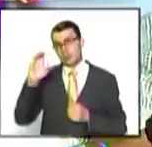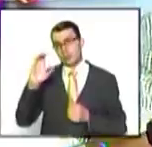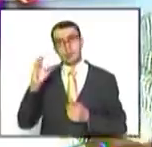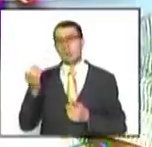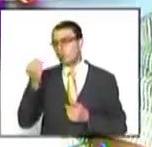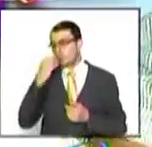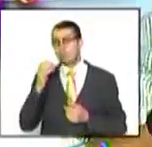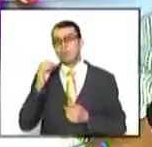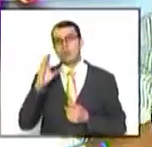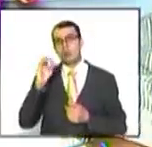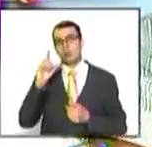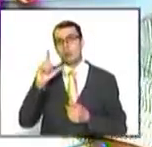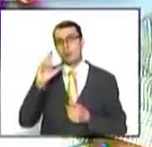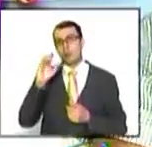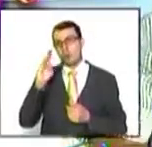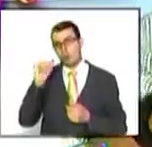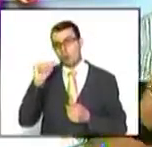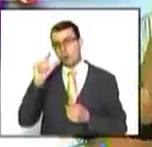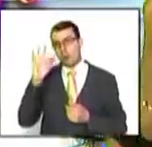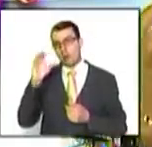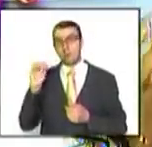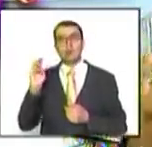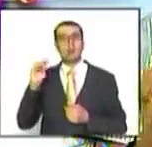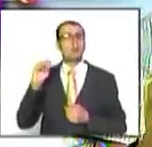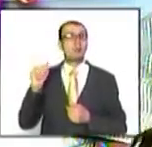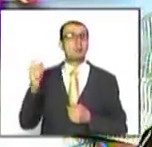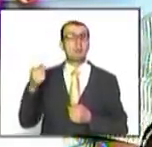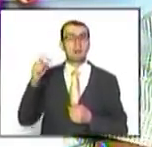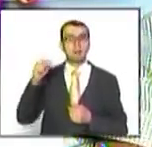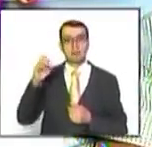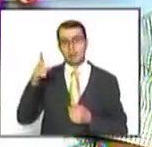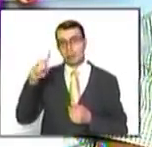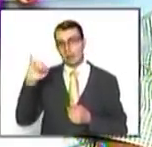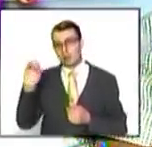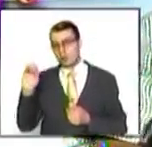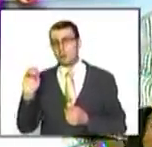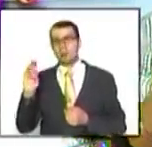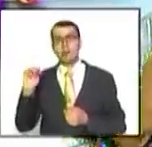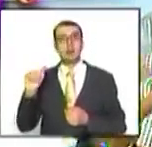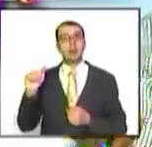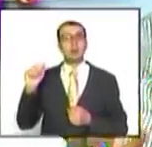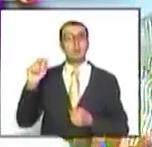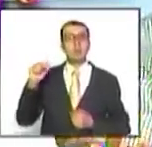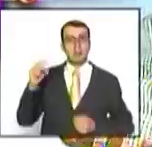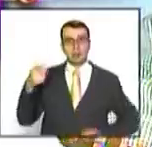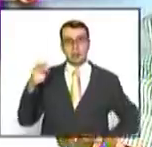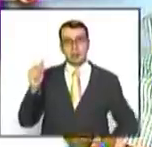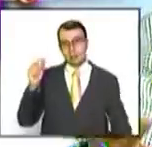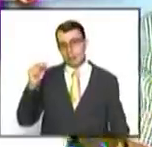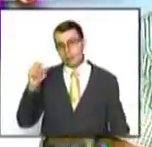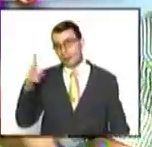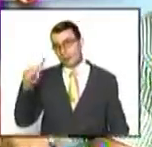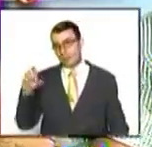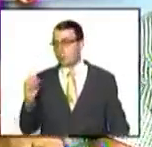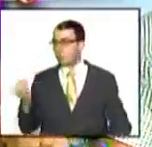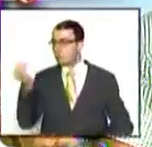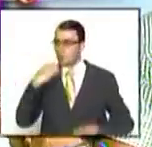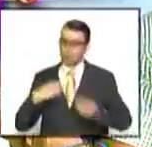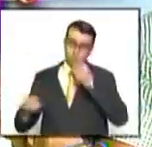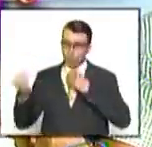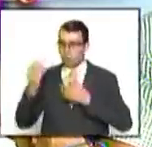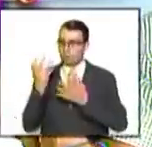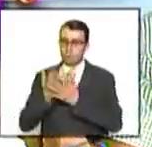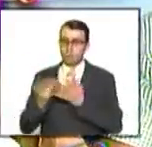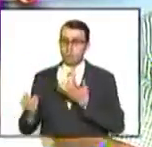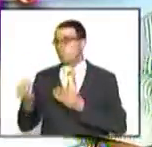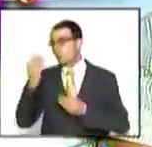cobalto, magnesio, manganeso, todos esos productos que ayudan. Y unos aminoácidos esenciales que están muy